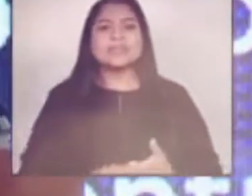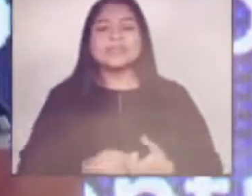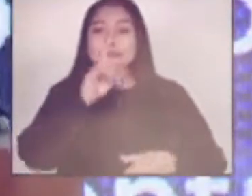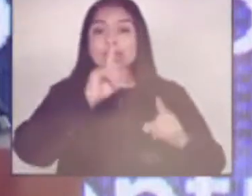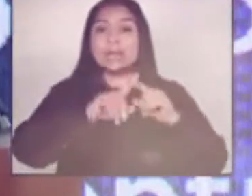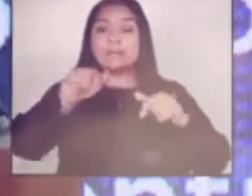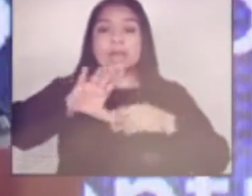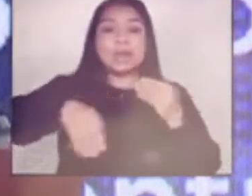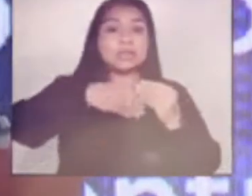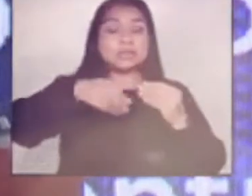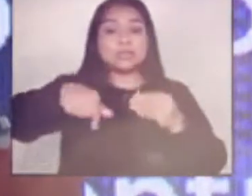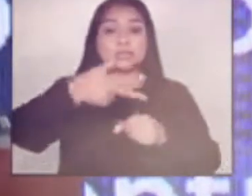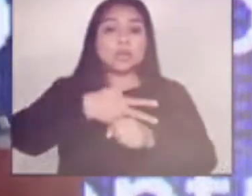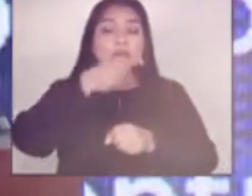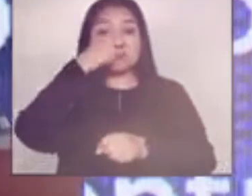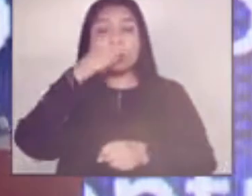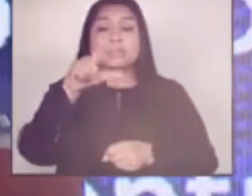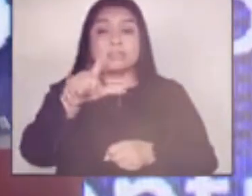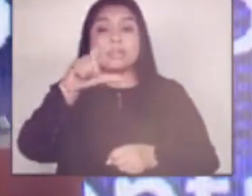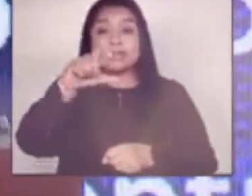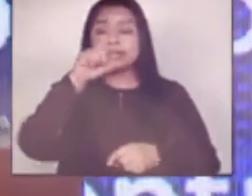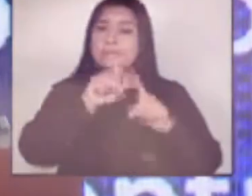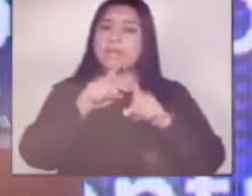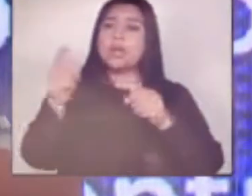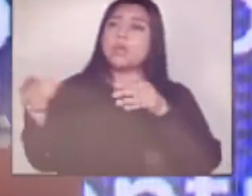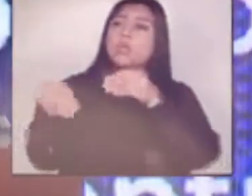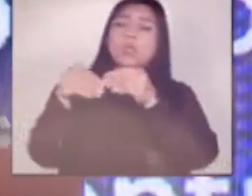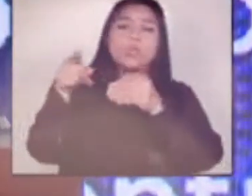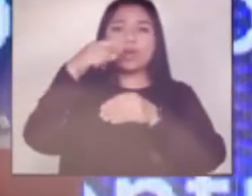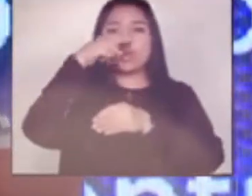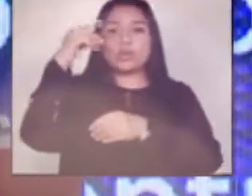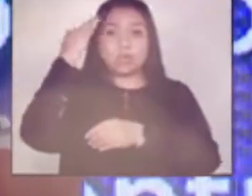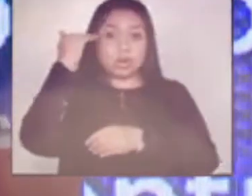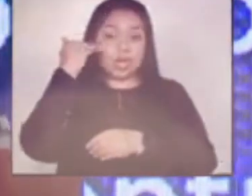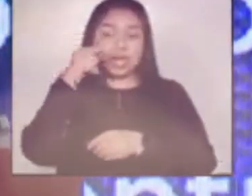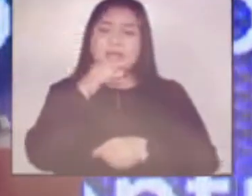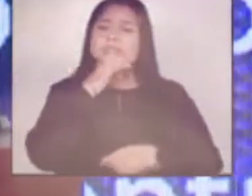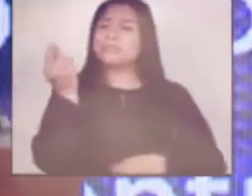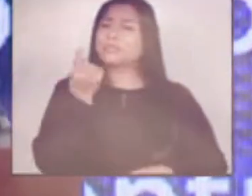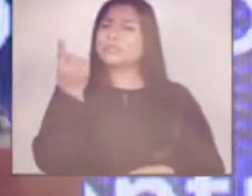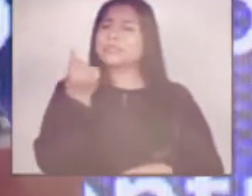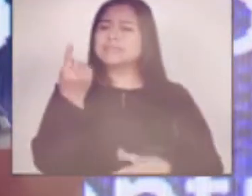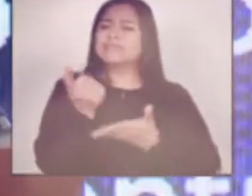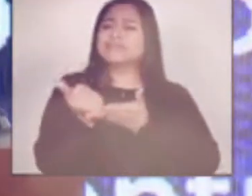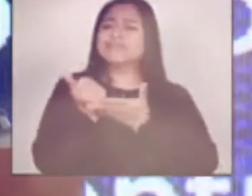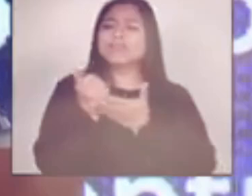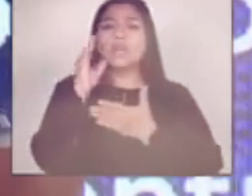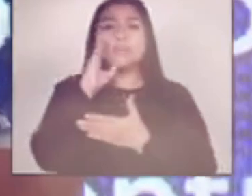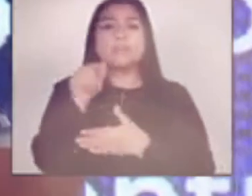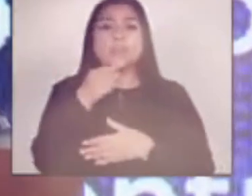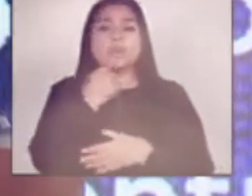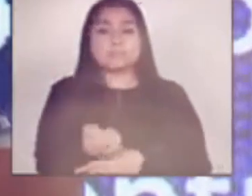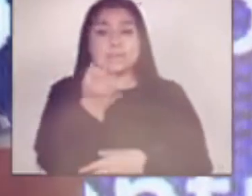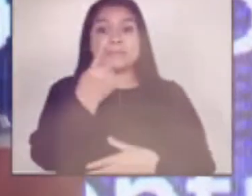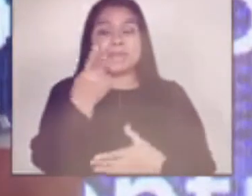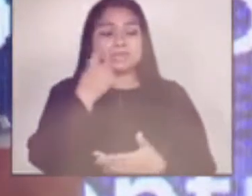Guatemala a este Tratado de Libre Comercio con la República de Corea promete innumerables beneficios, ya que somos el primer socio